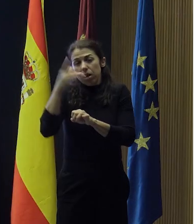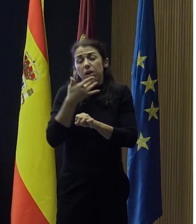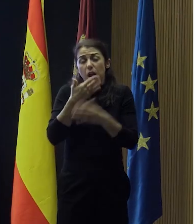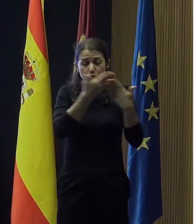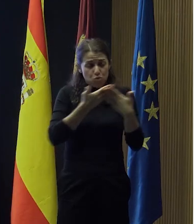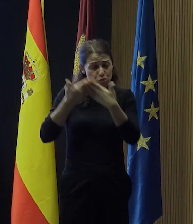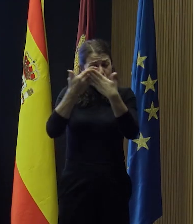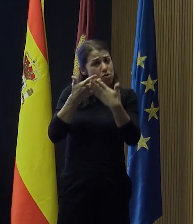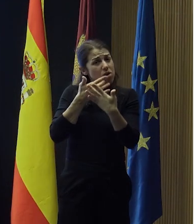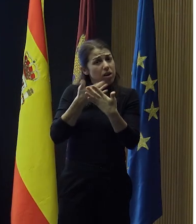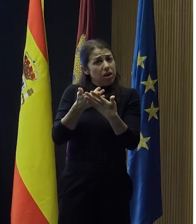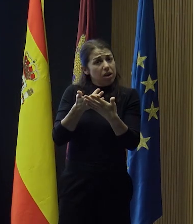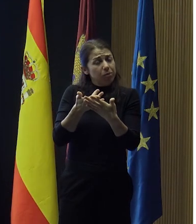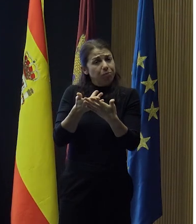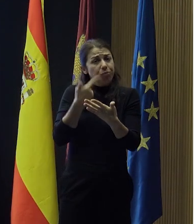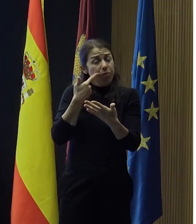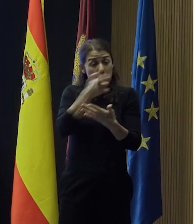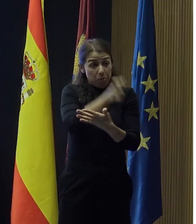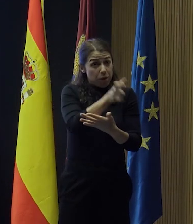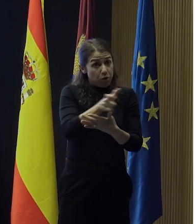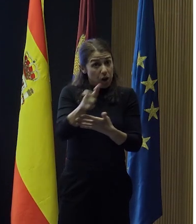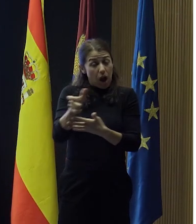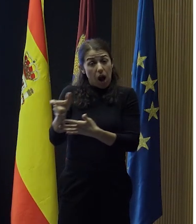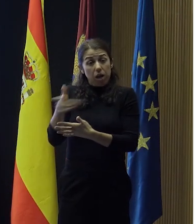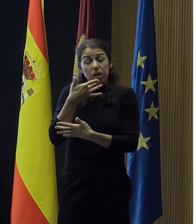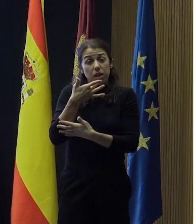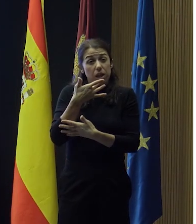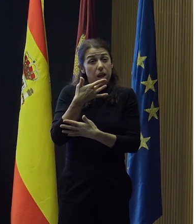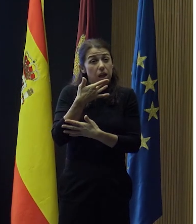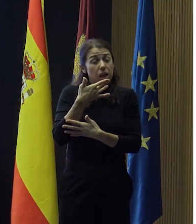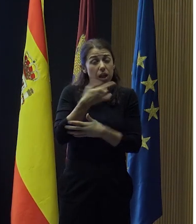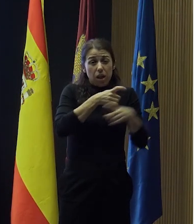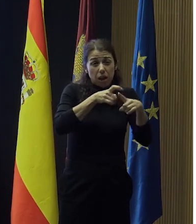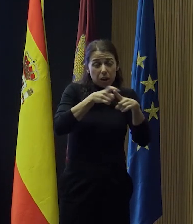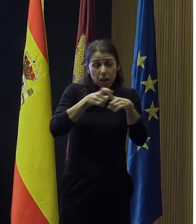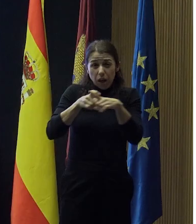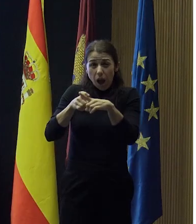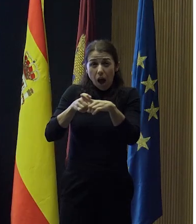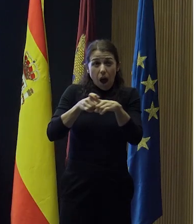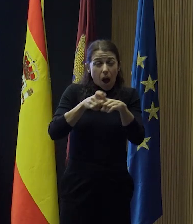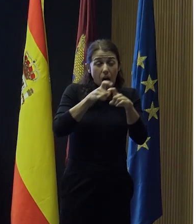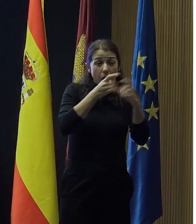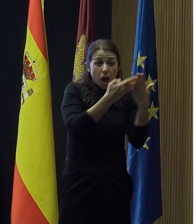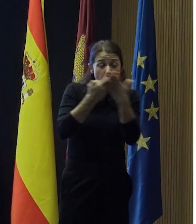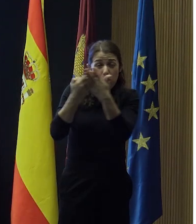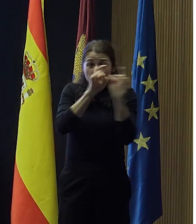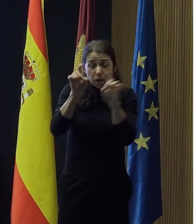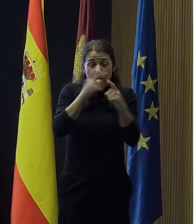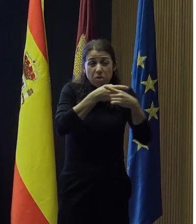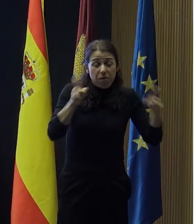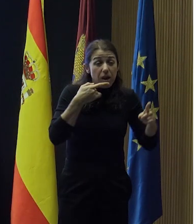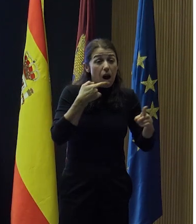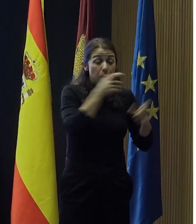hecho estudios en personas de distintos tipos, digamos, educativos y la gente que